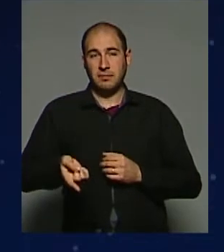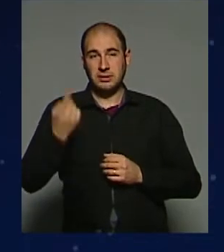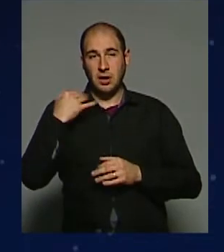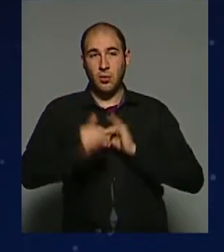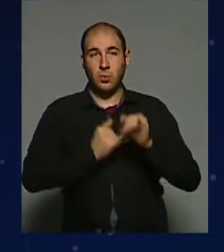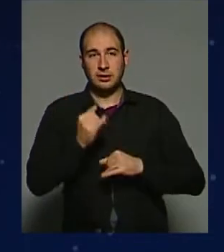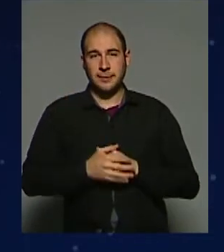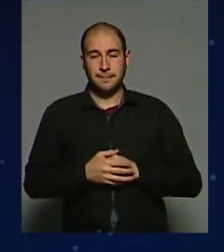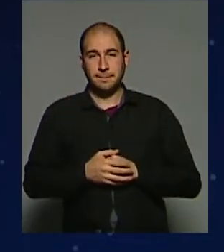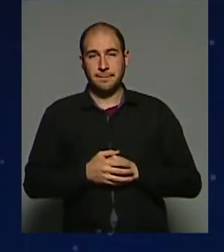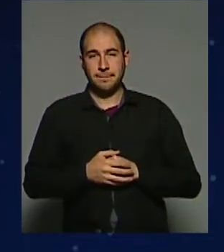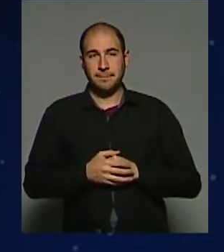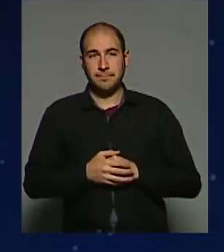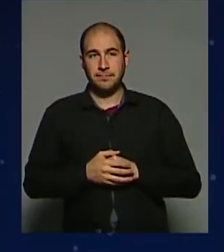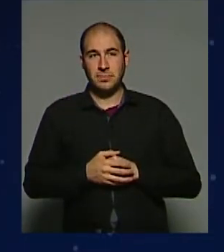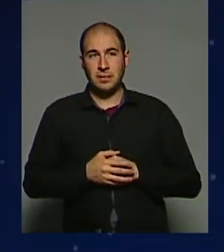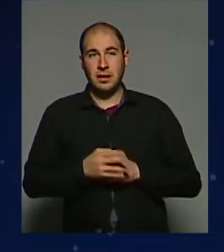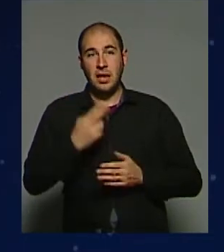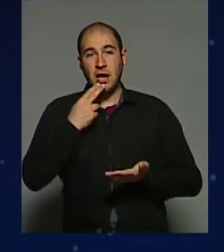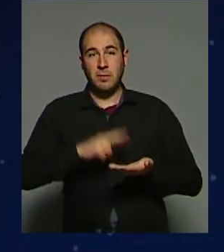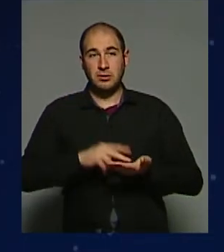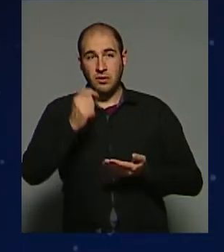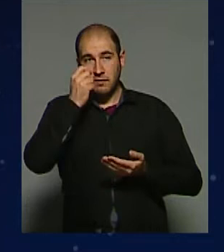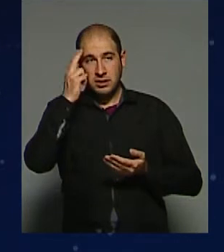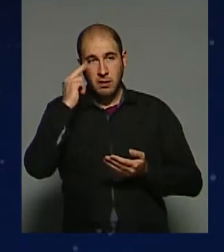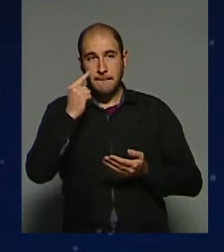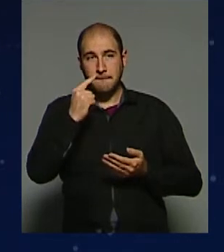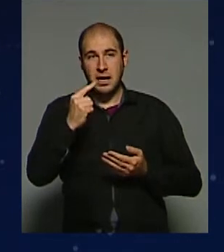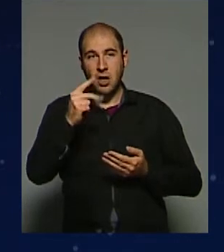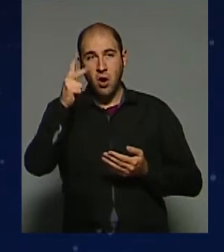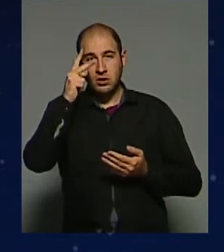se hablaba desde un impuesto, ¿no?, de